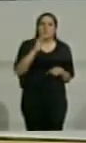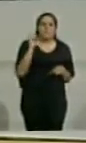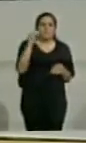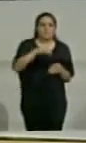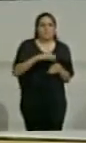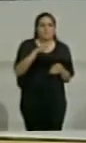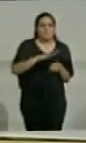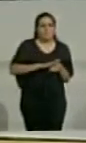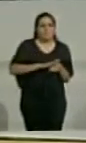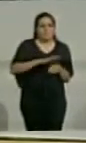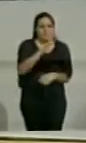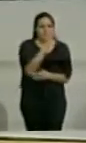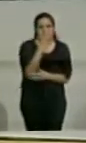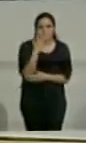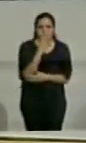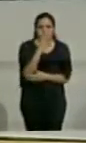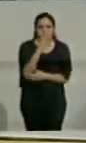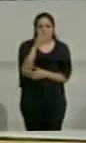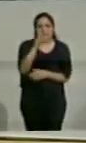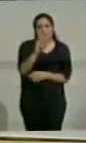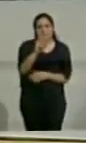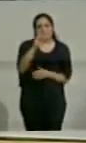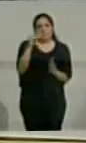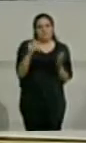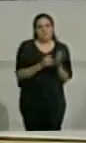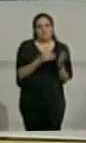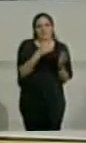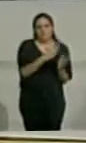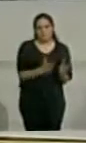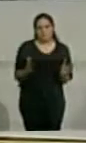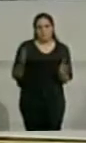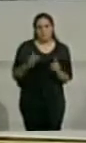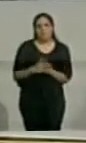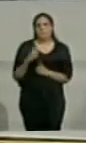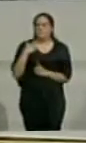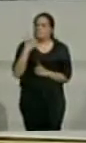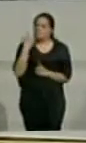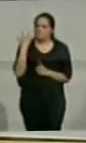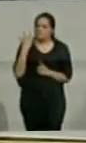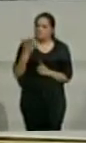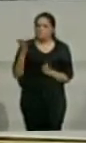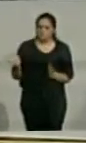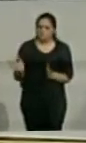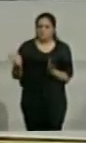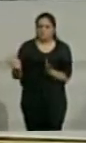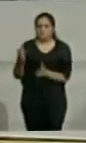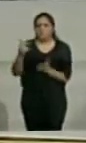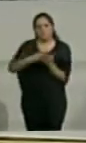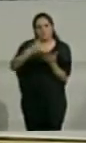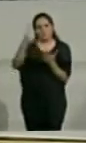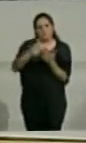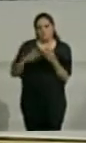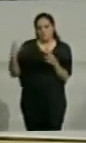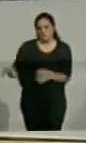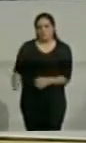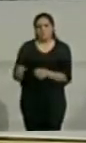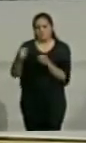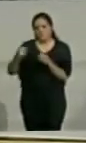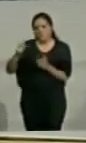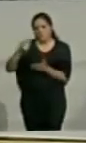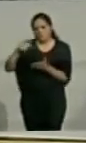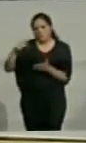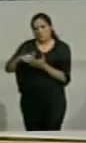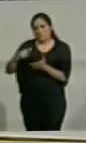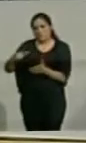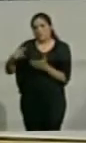mil hectáreas. Específicamente, ya me he comprometido a impulsar el programa de rescate de áreas verdes con el uso de